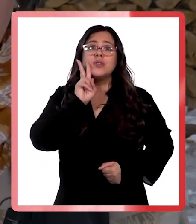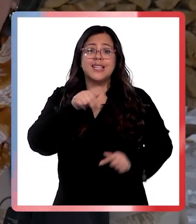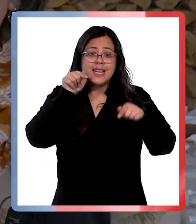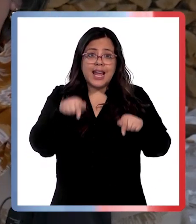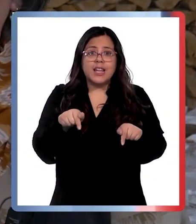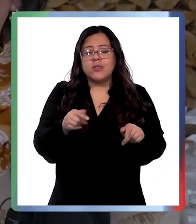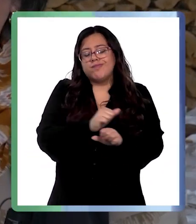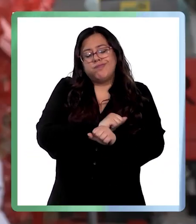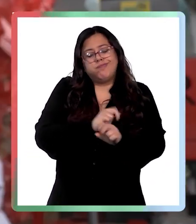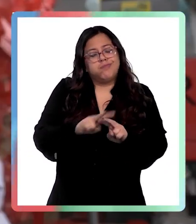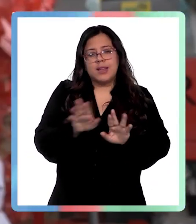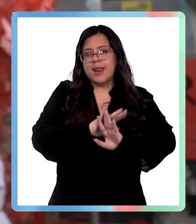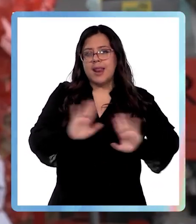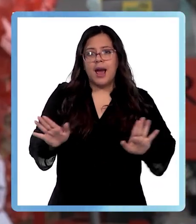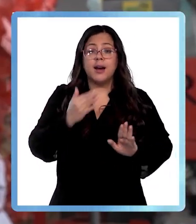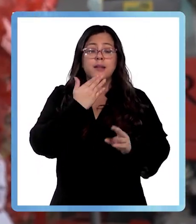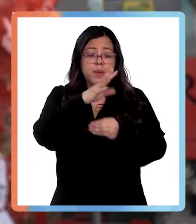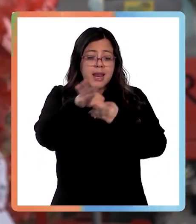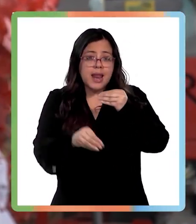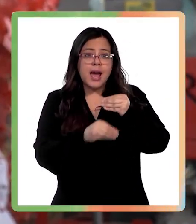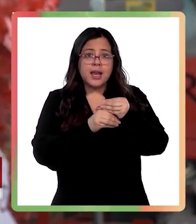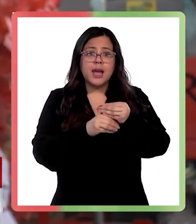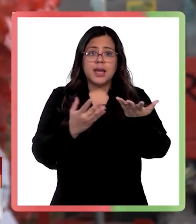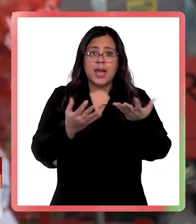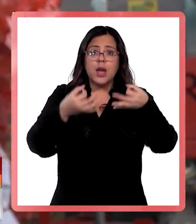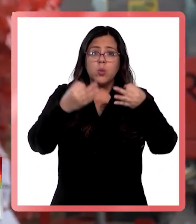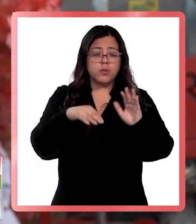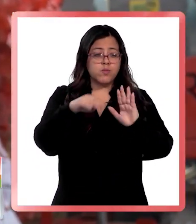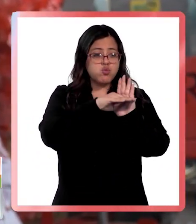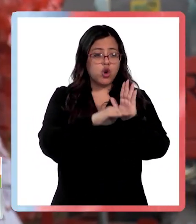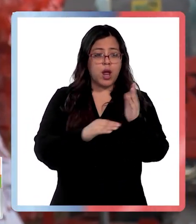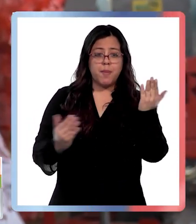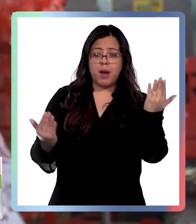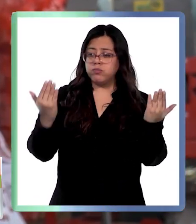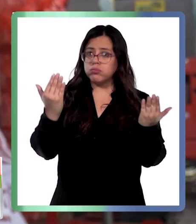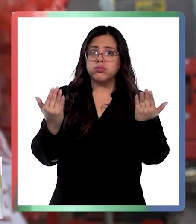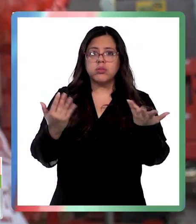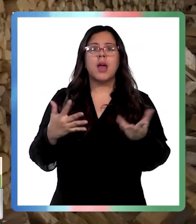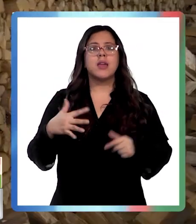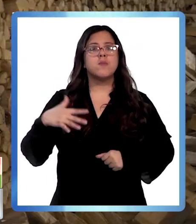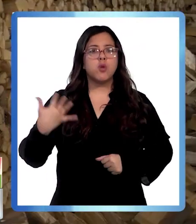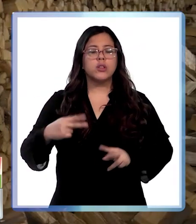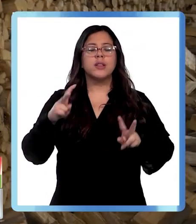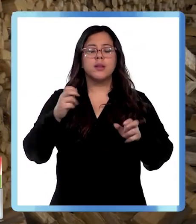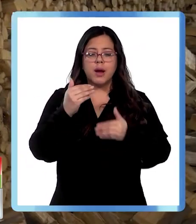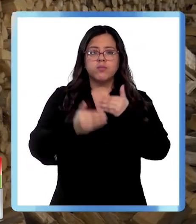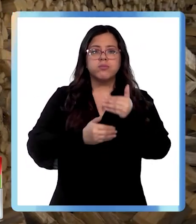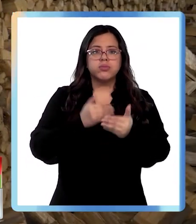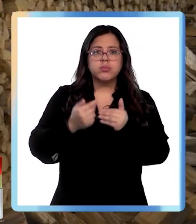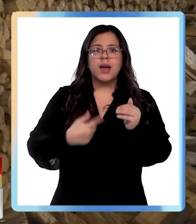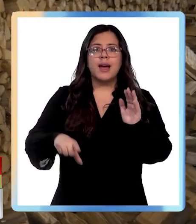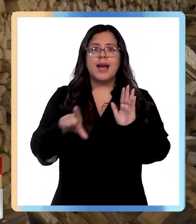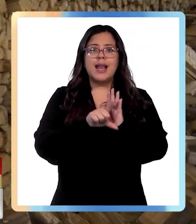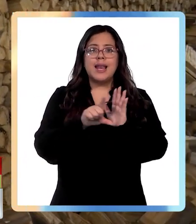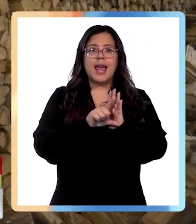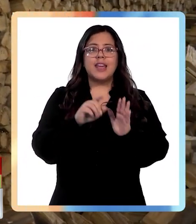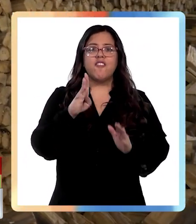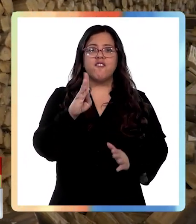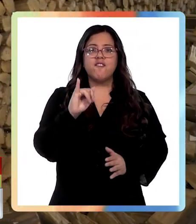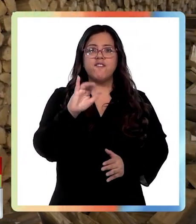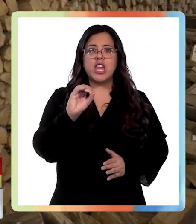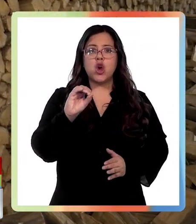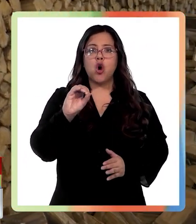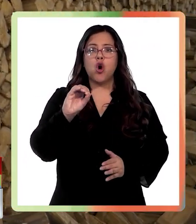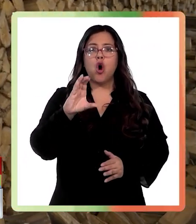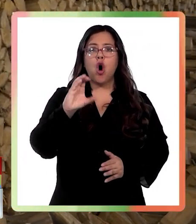leña seca no es nada. Además, agregó que el resultado de ambos programas tendrá un impacto en la implementación de la ley de